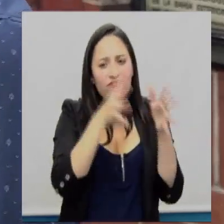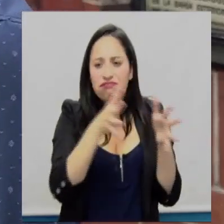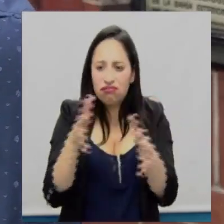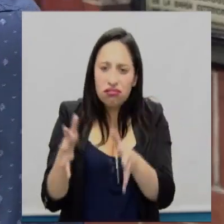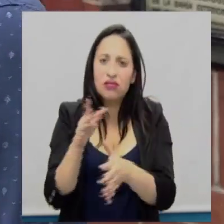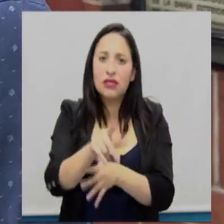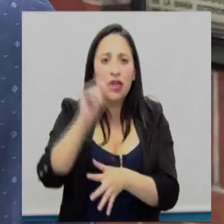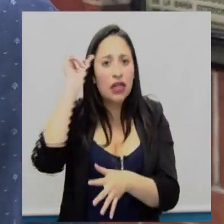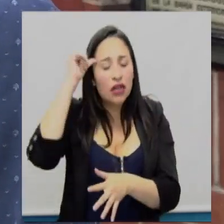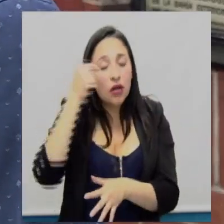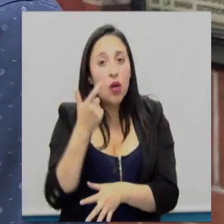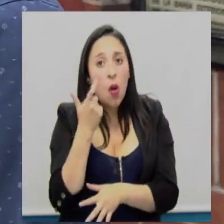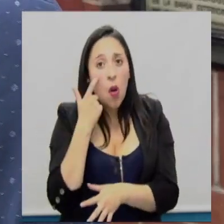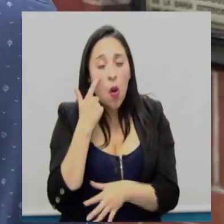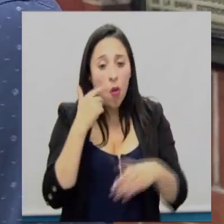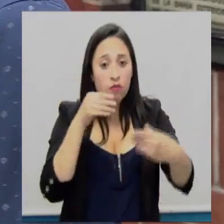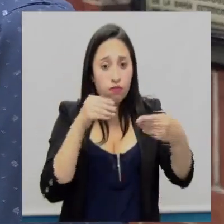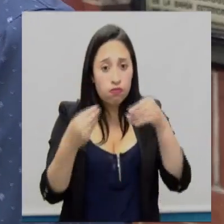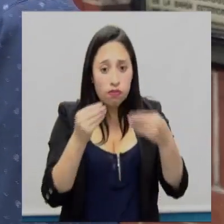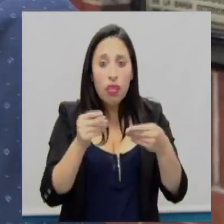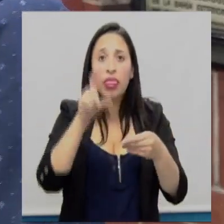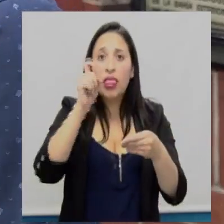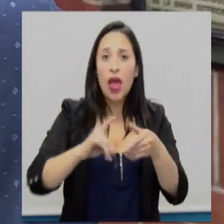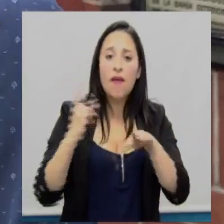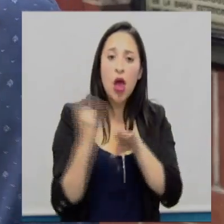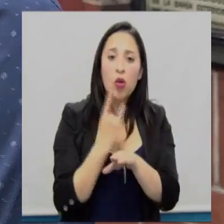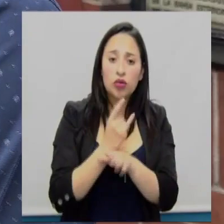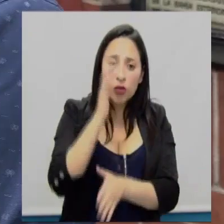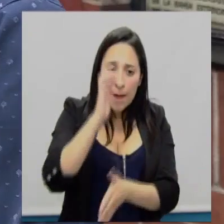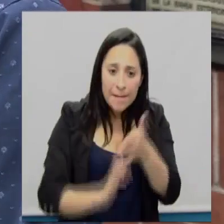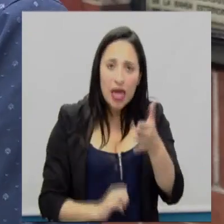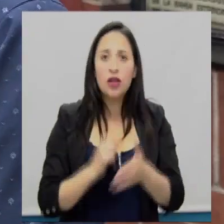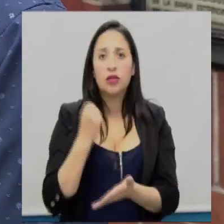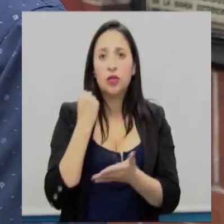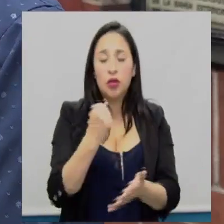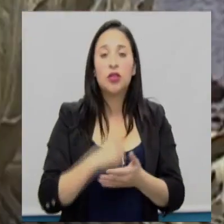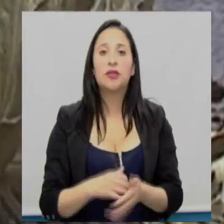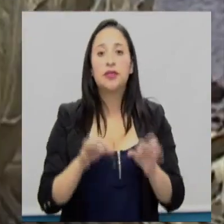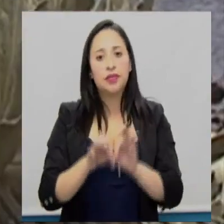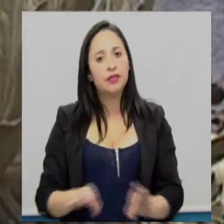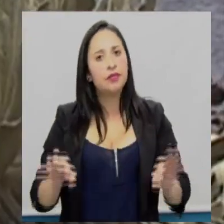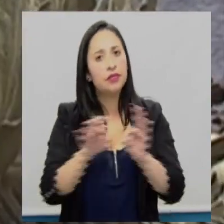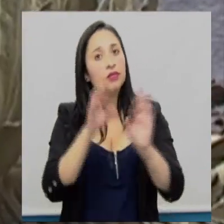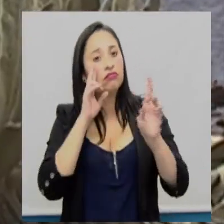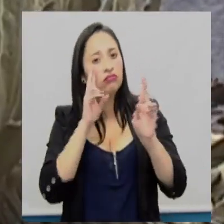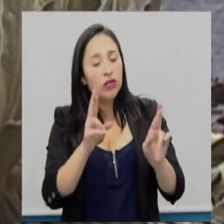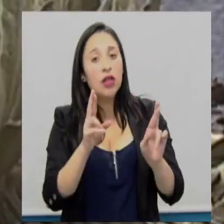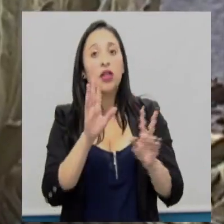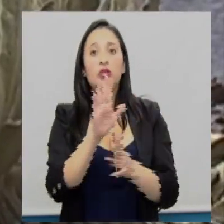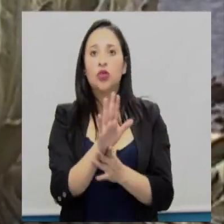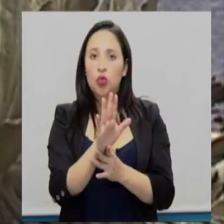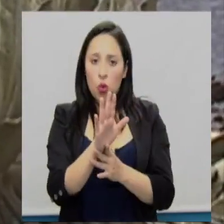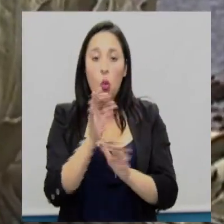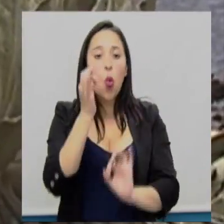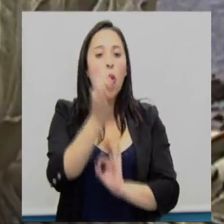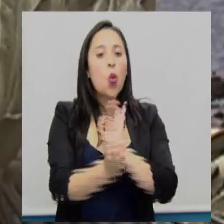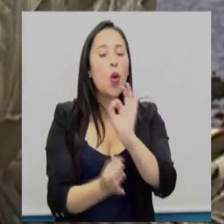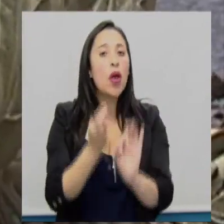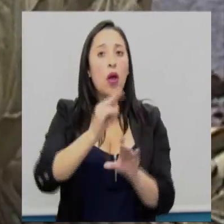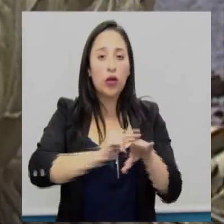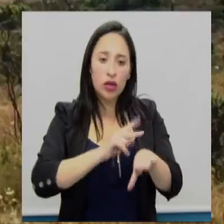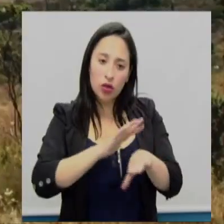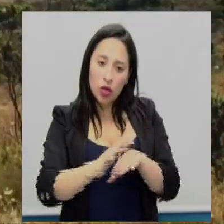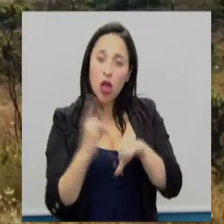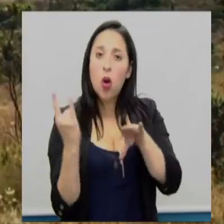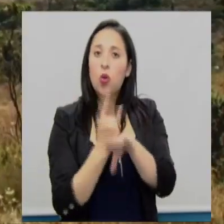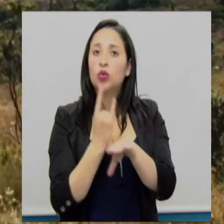donde se recuerde que debemos disminuir nuestros consumos. Es importante reconocer el valor de preservar el